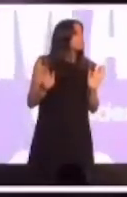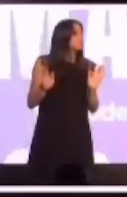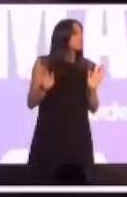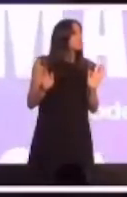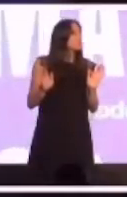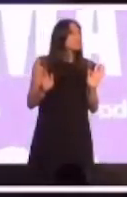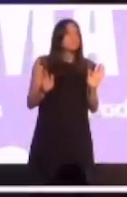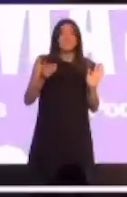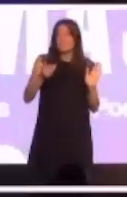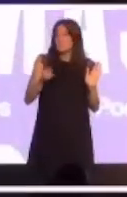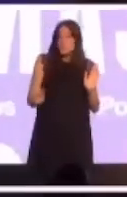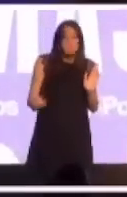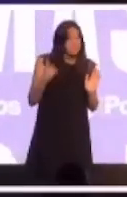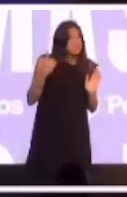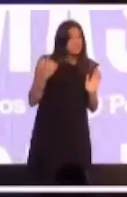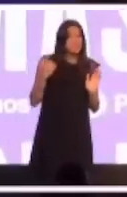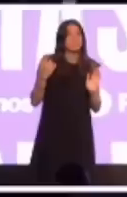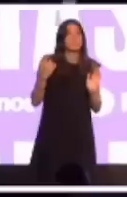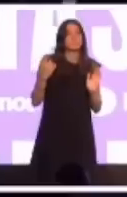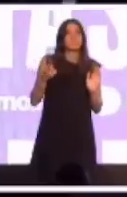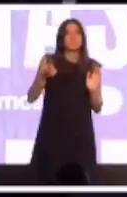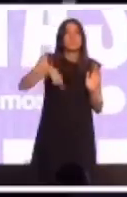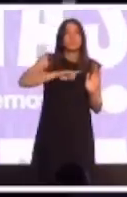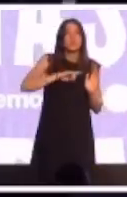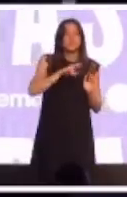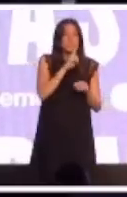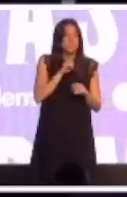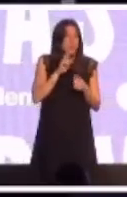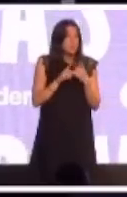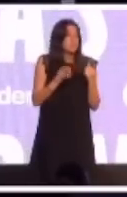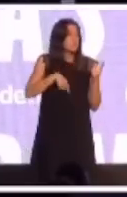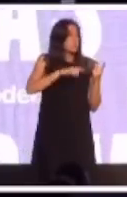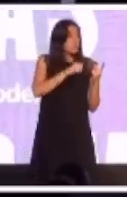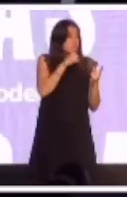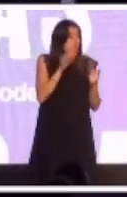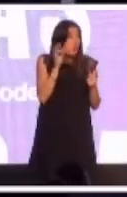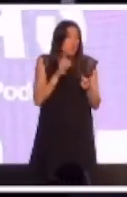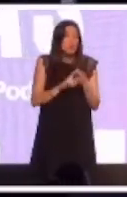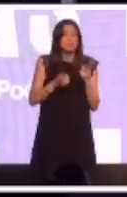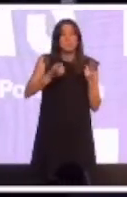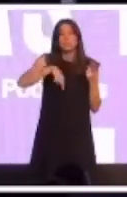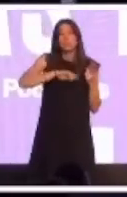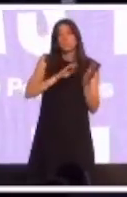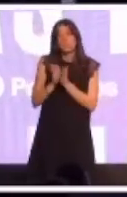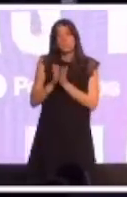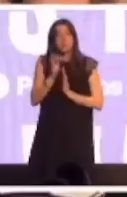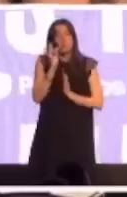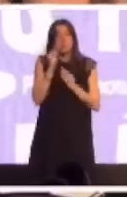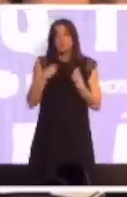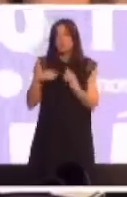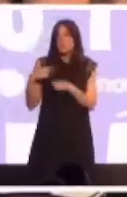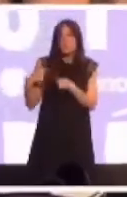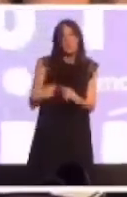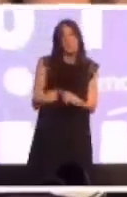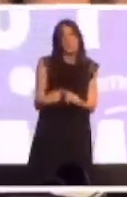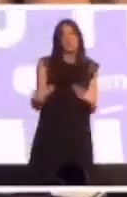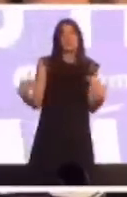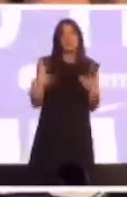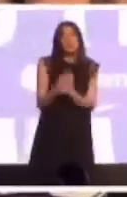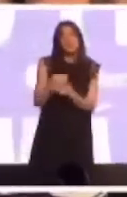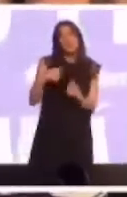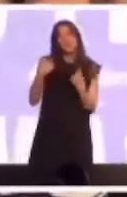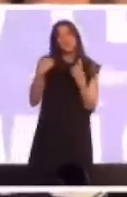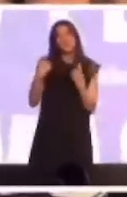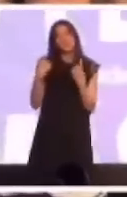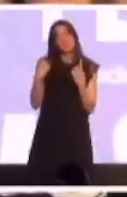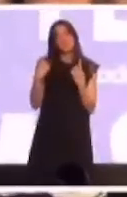sobre todo sobre todo nuestras madres nuestras abuelas y nuestras compañeras en el día a día nos han